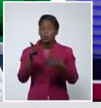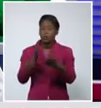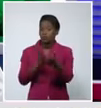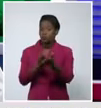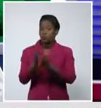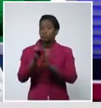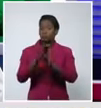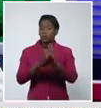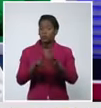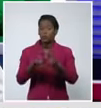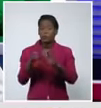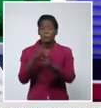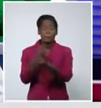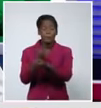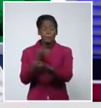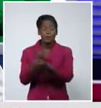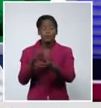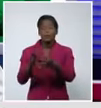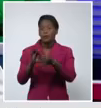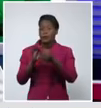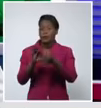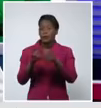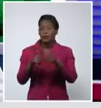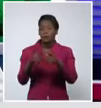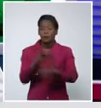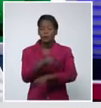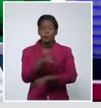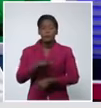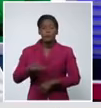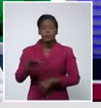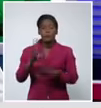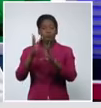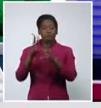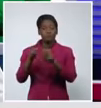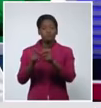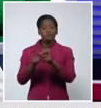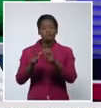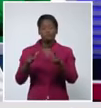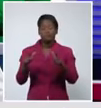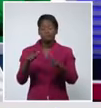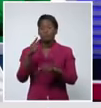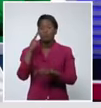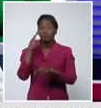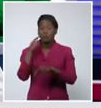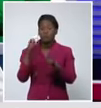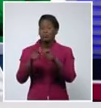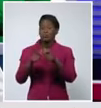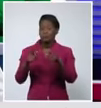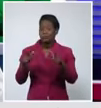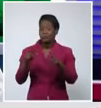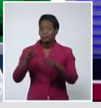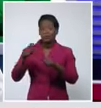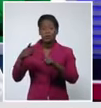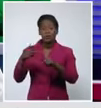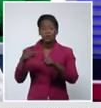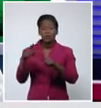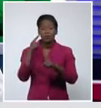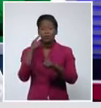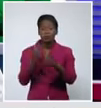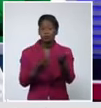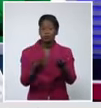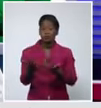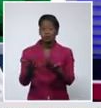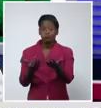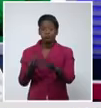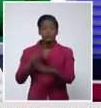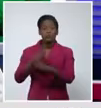riesgo. Primero por la población que es bastante, segundo por los movimientos, o sea, los